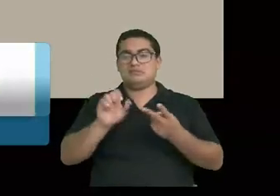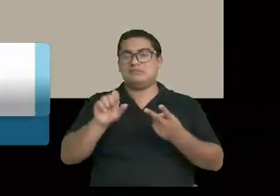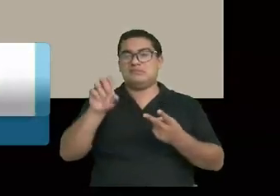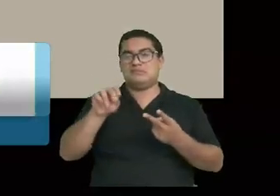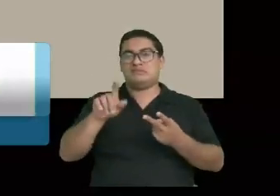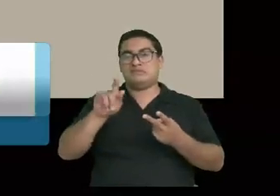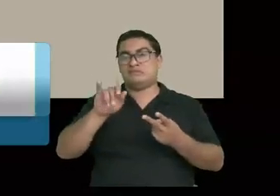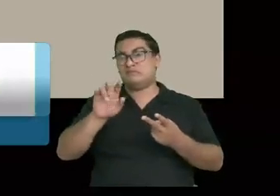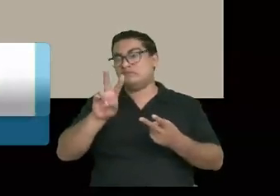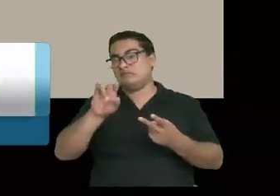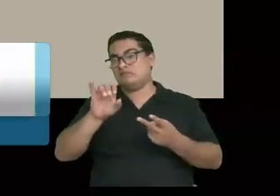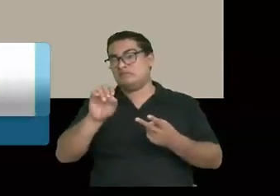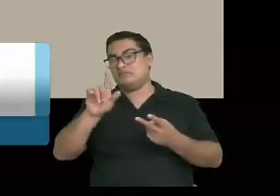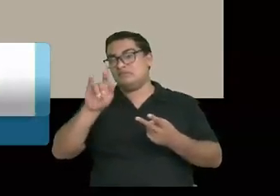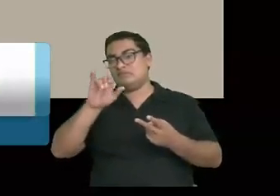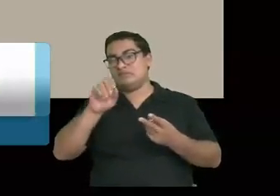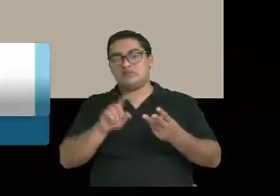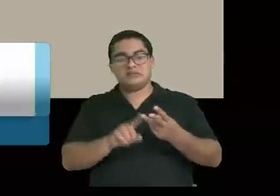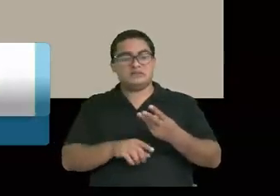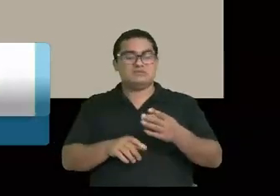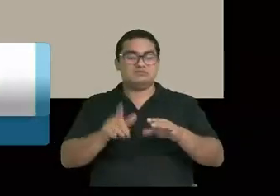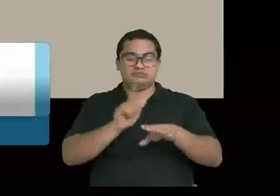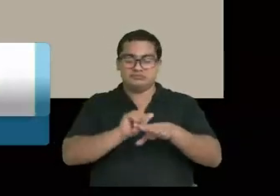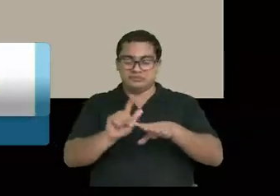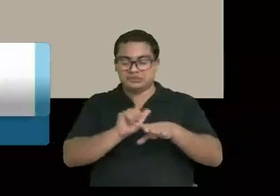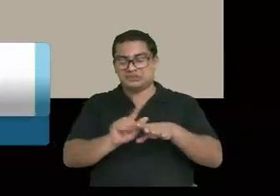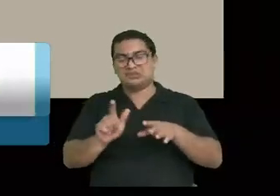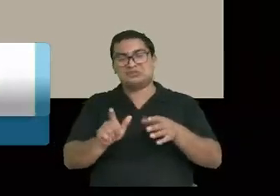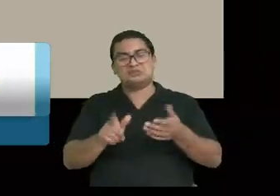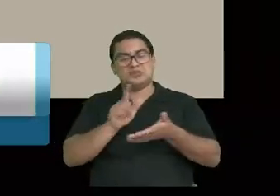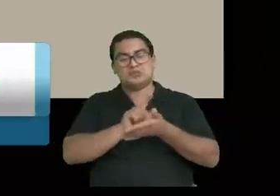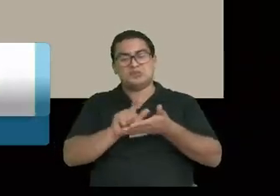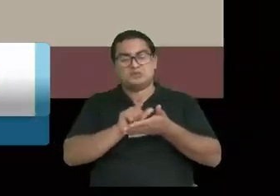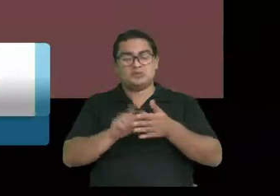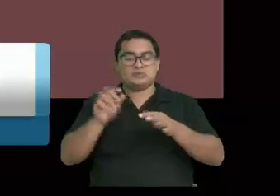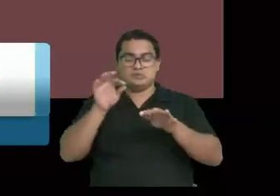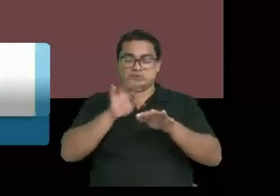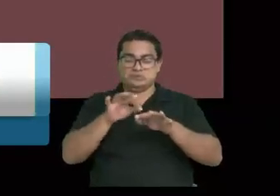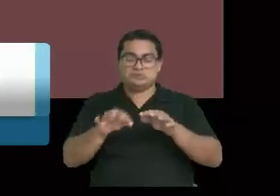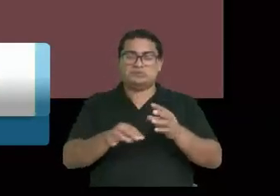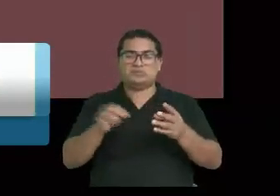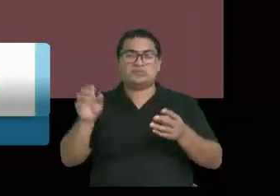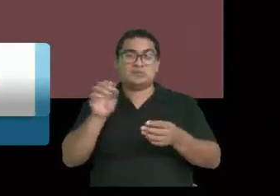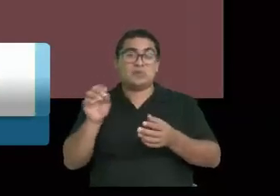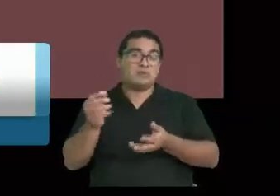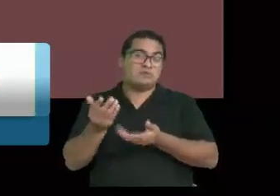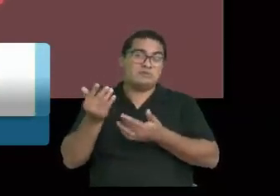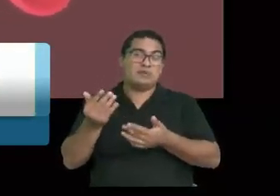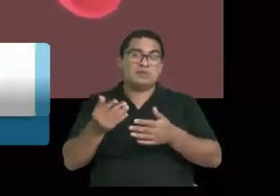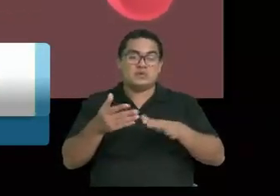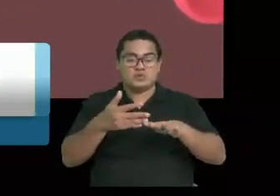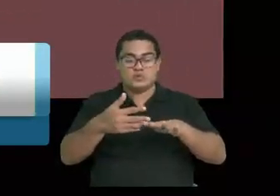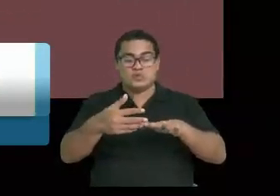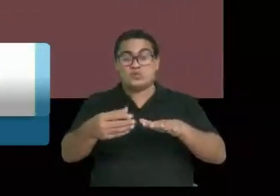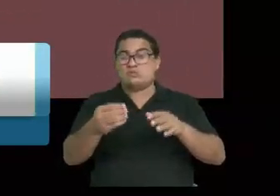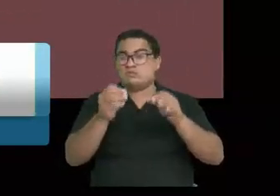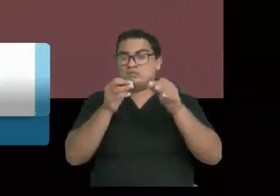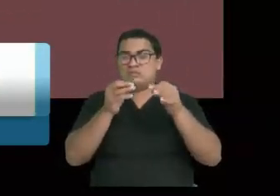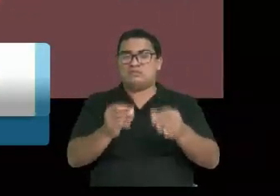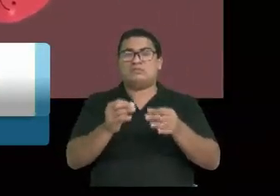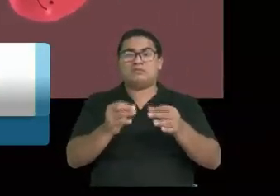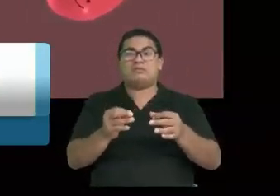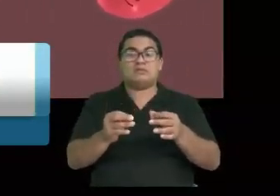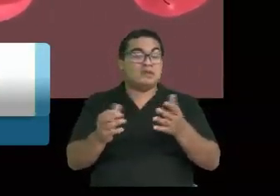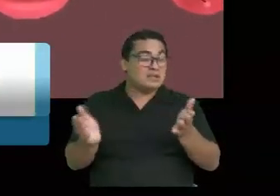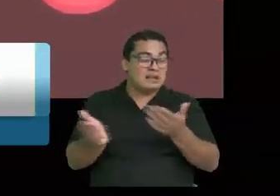está infectado, no, curaciones. Puede llegar a infectarse. Así es, curaciones y luego esperar que cicatrice. De no